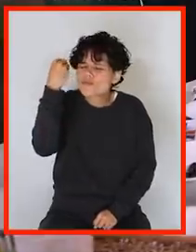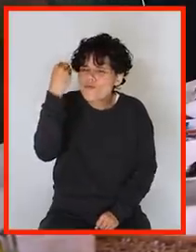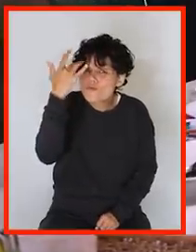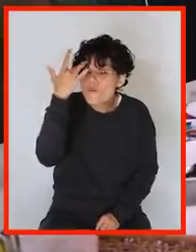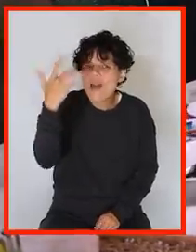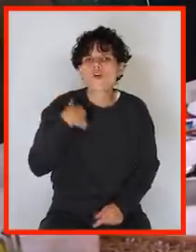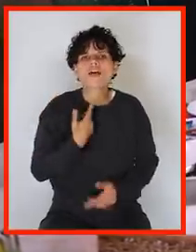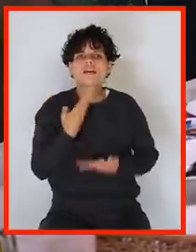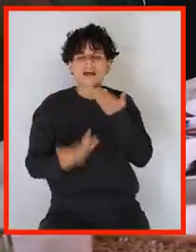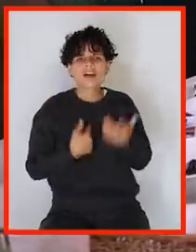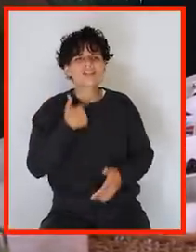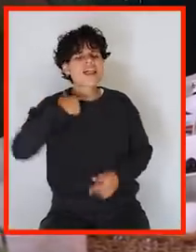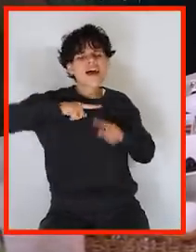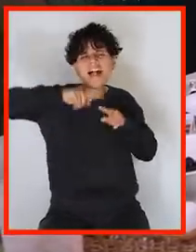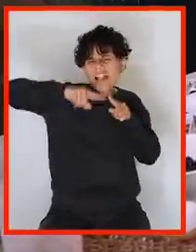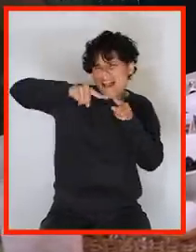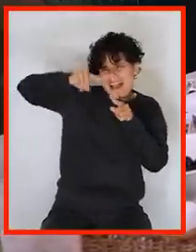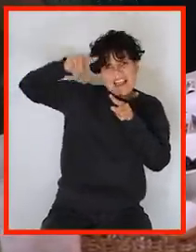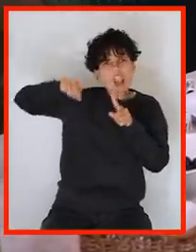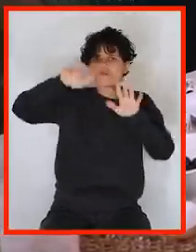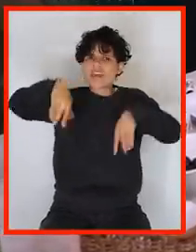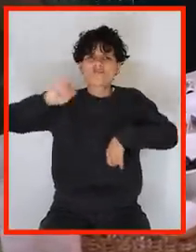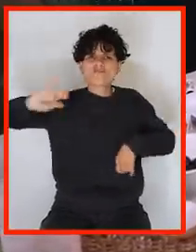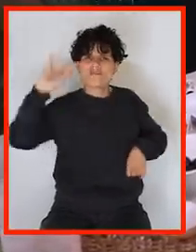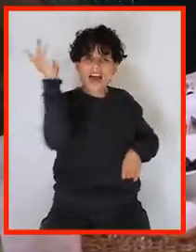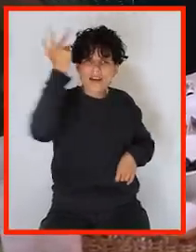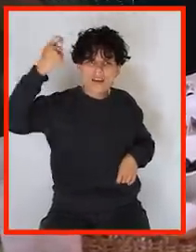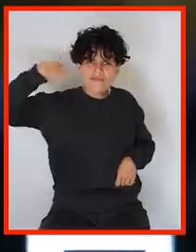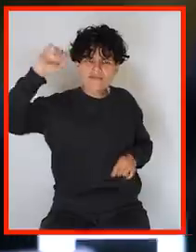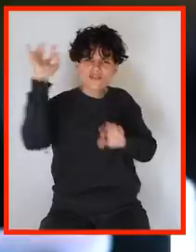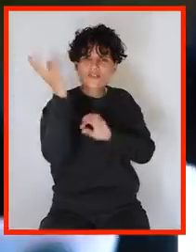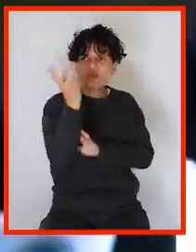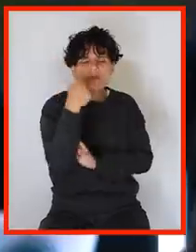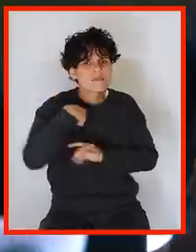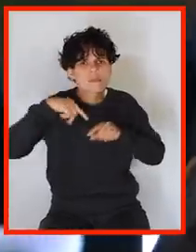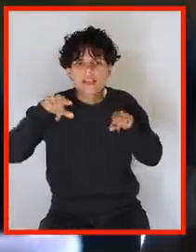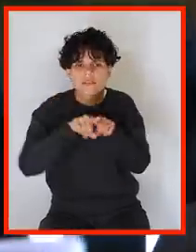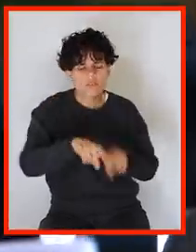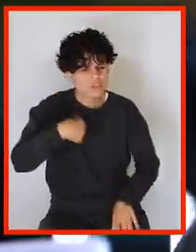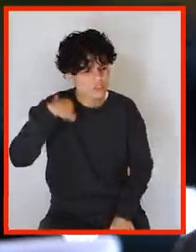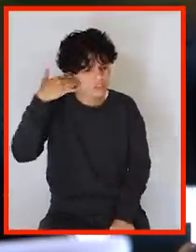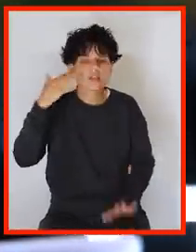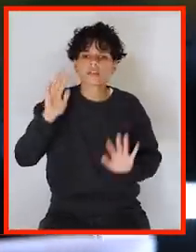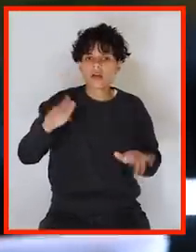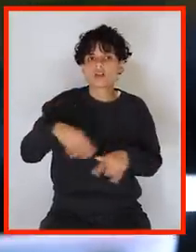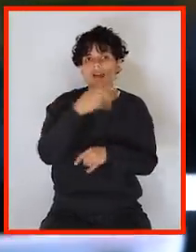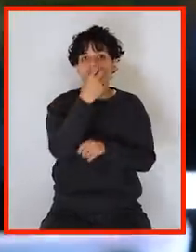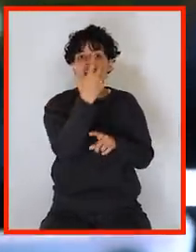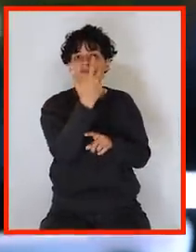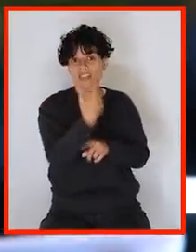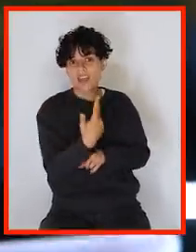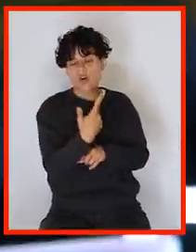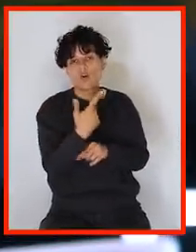yo. Llegaba una nota alta así, con el tono de flamenco, decía, es que, hermano, déjame grabar este video